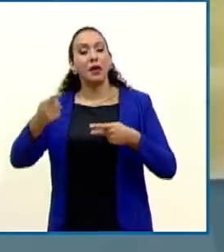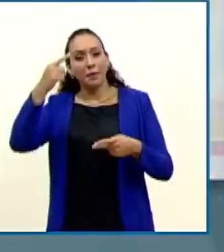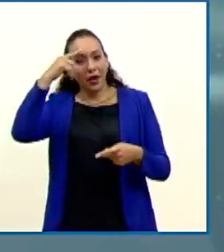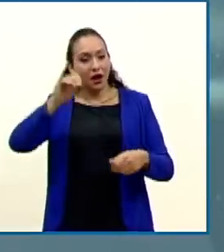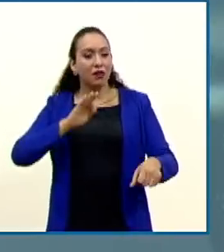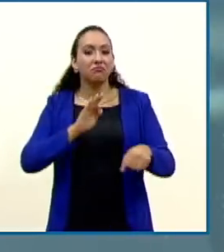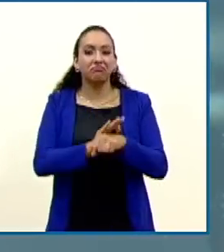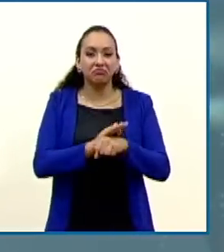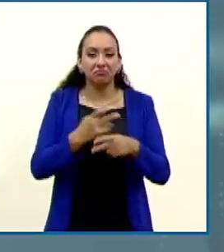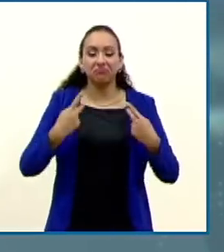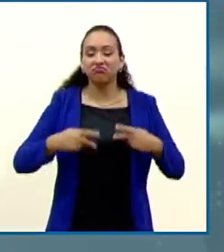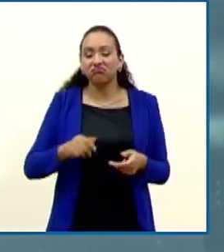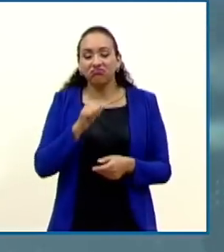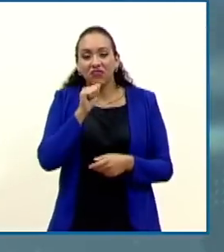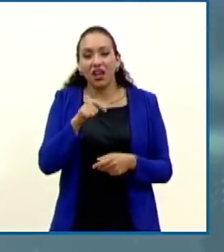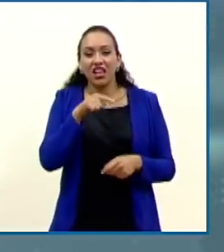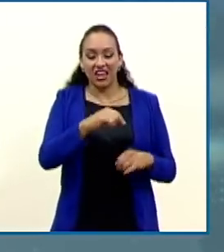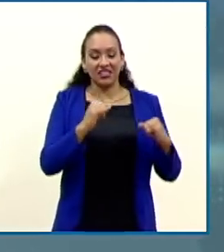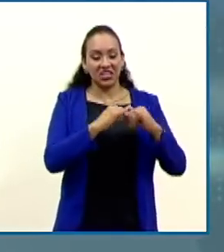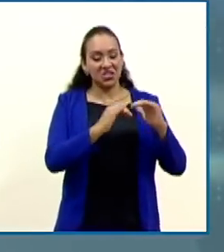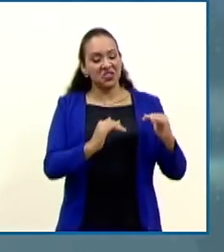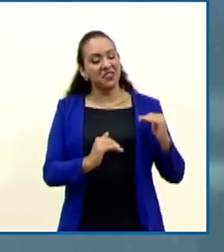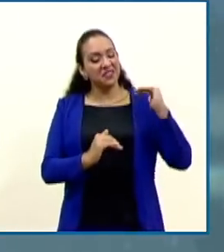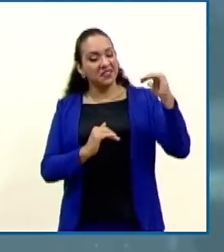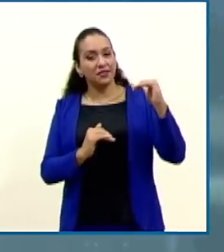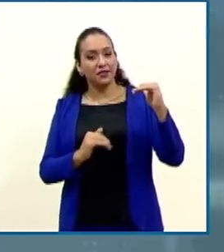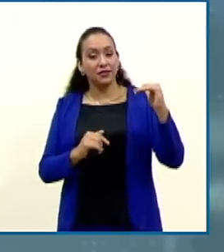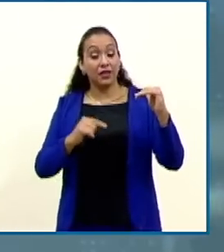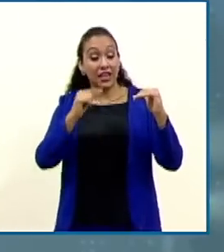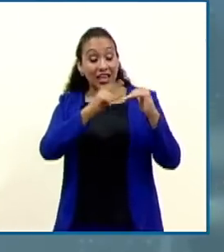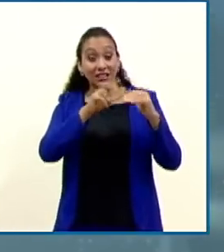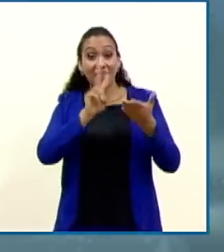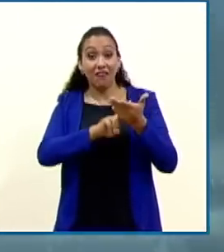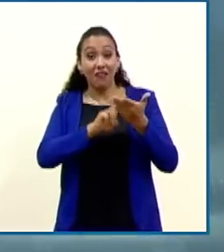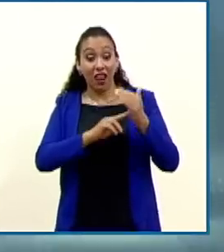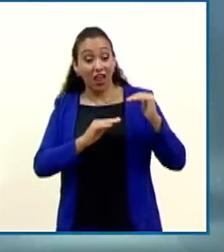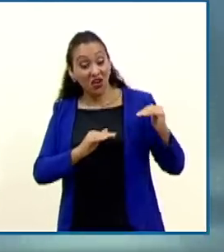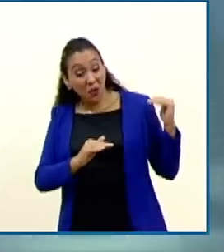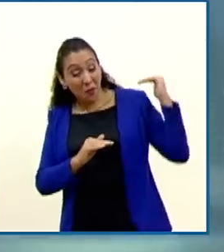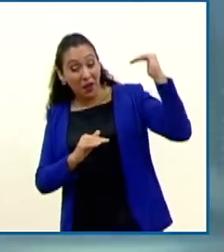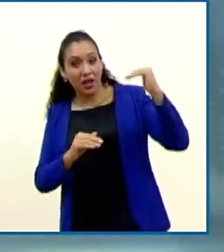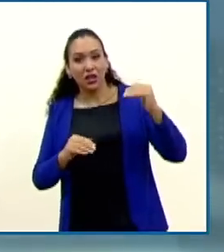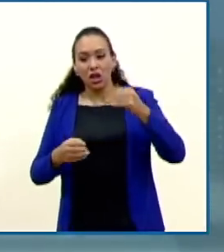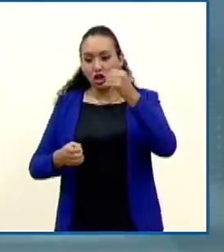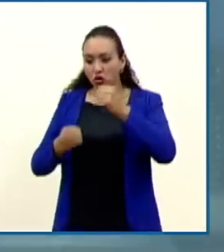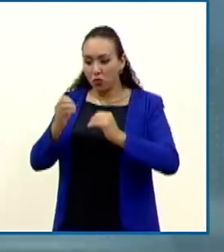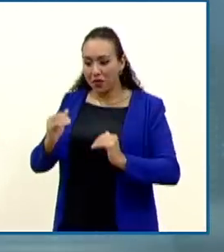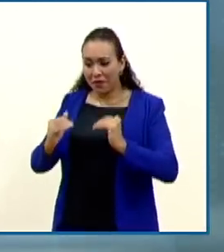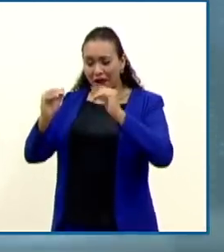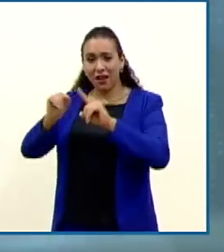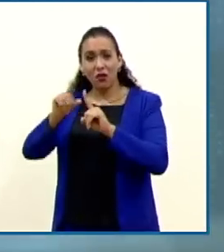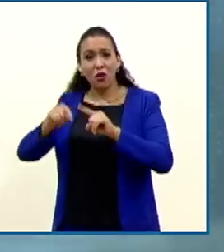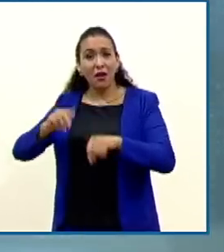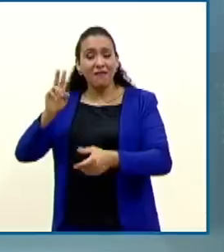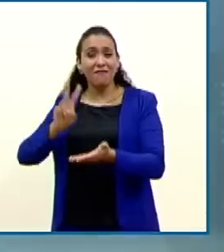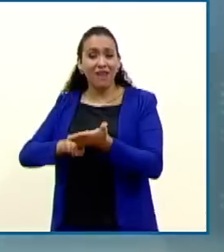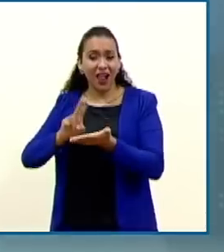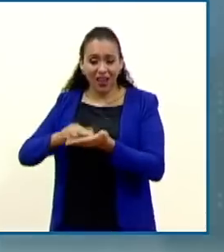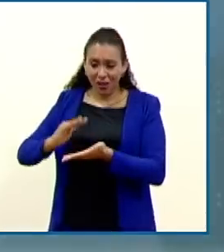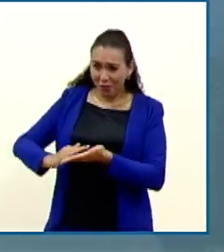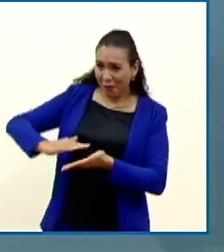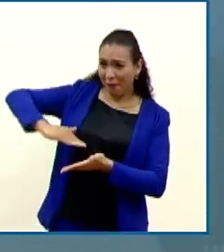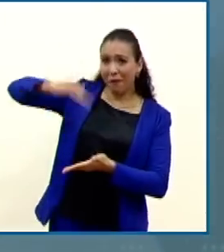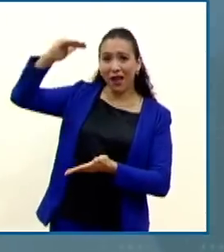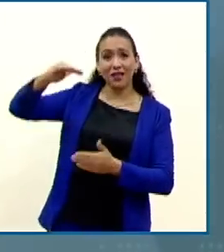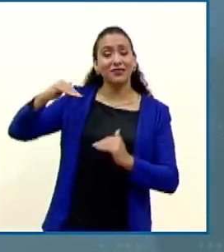en el sistema judicial lo colocará por encima de la Suprema Corte, lo que calificó como inusual y preocupante. Señaló que